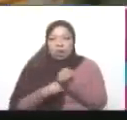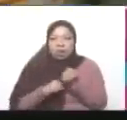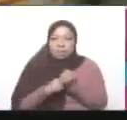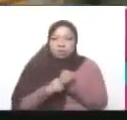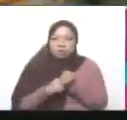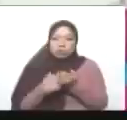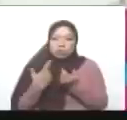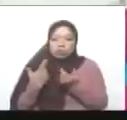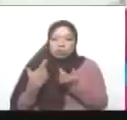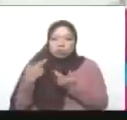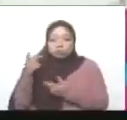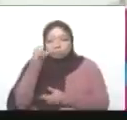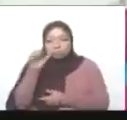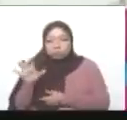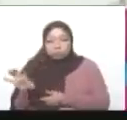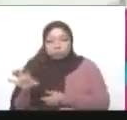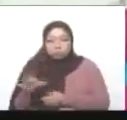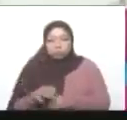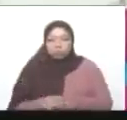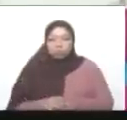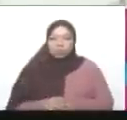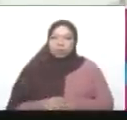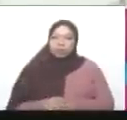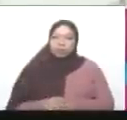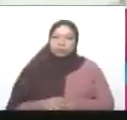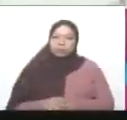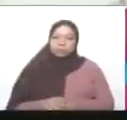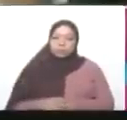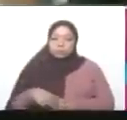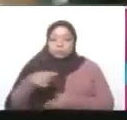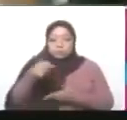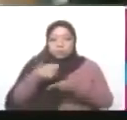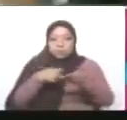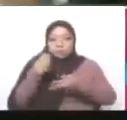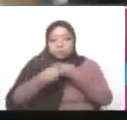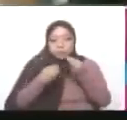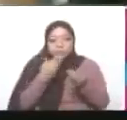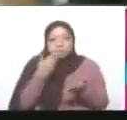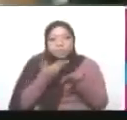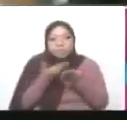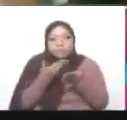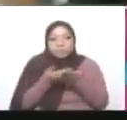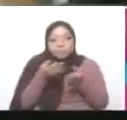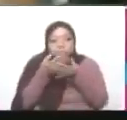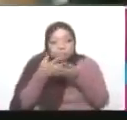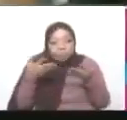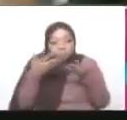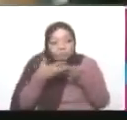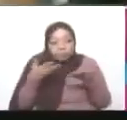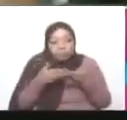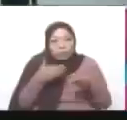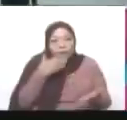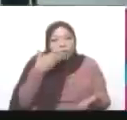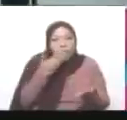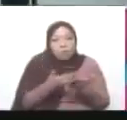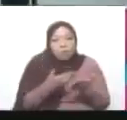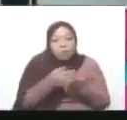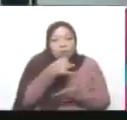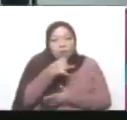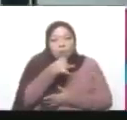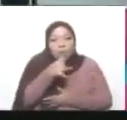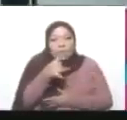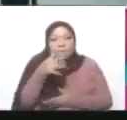Guyana dice el documento filtrado detalles de plan bautizado golpe maestro